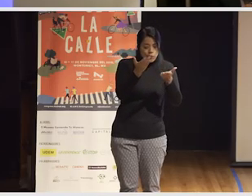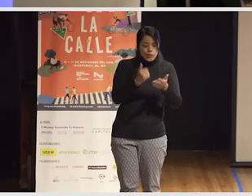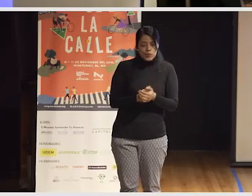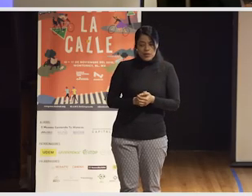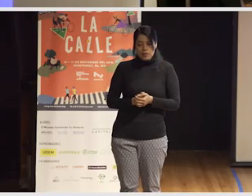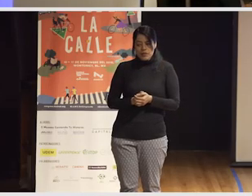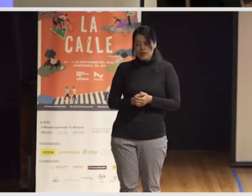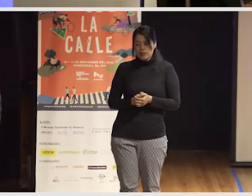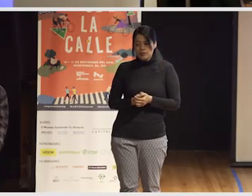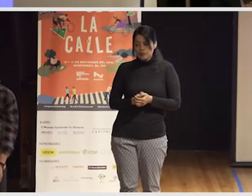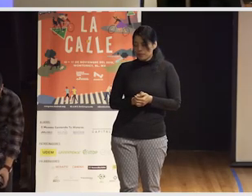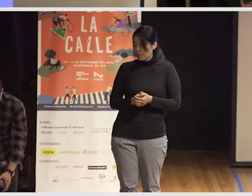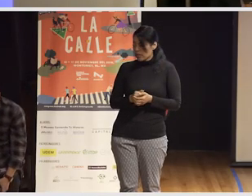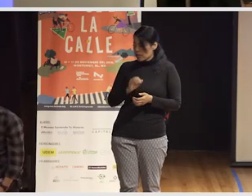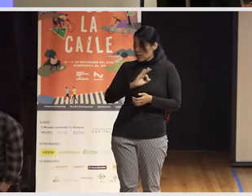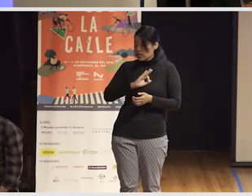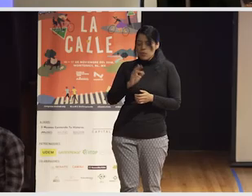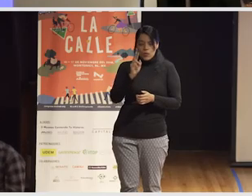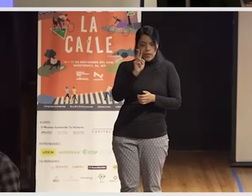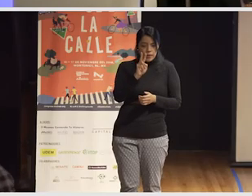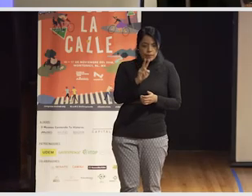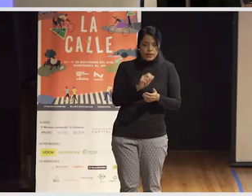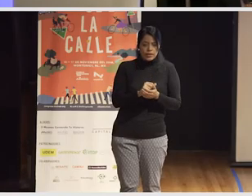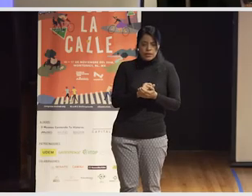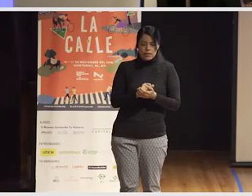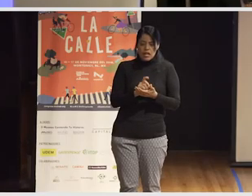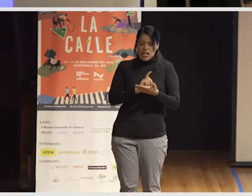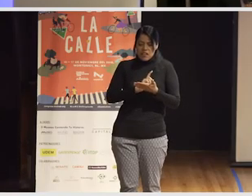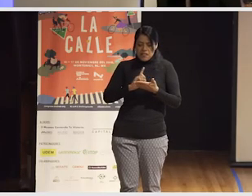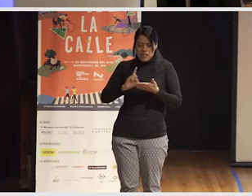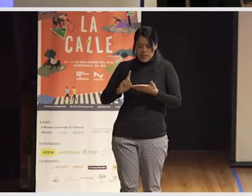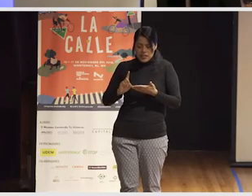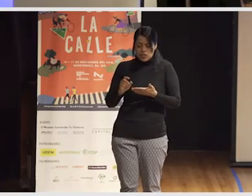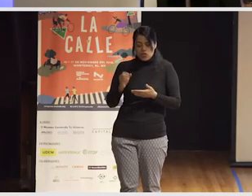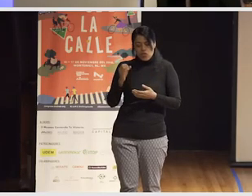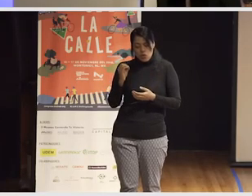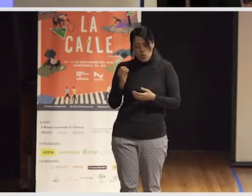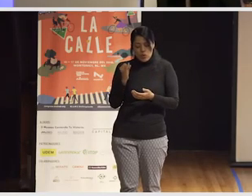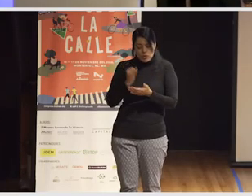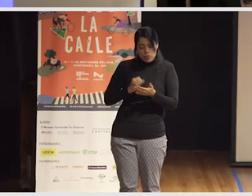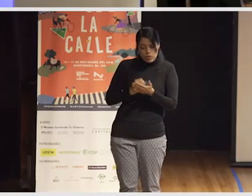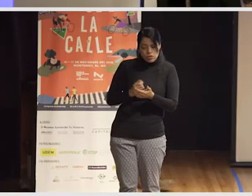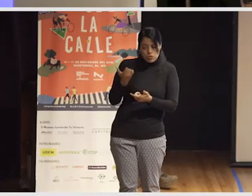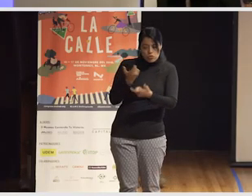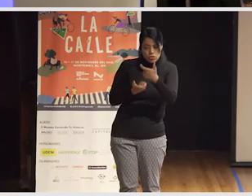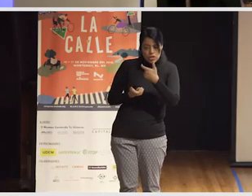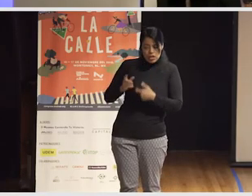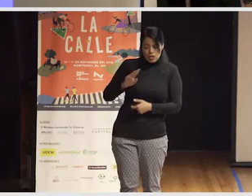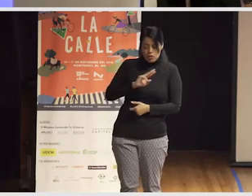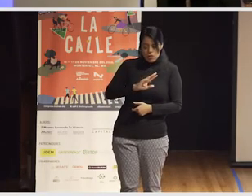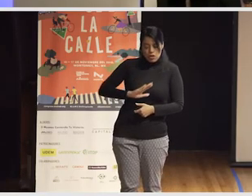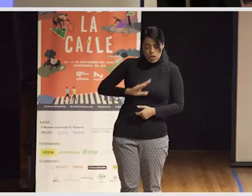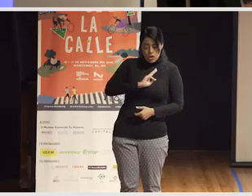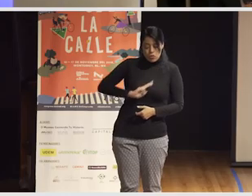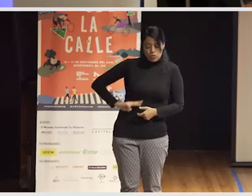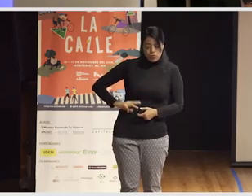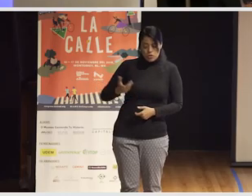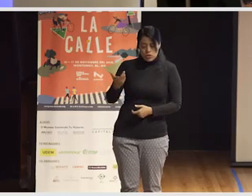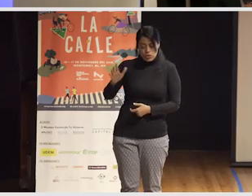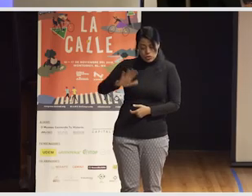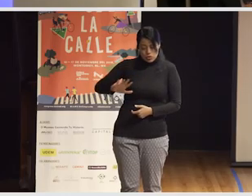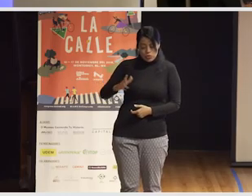bondades que se puedan ver en reflejadas en en derechos que cobra el municipio o impulsar otro tipo de actividades o